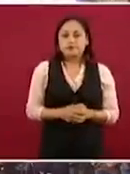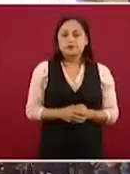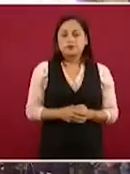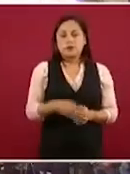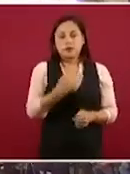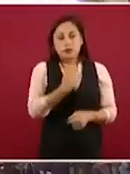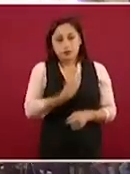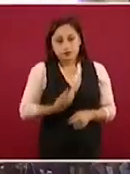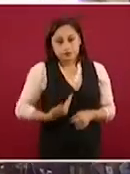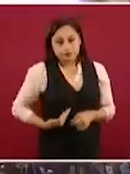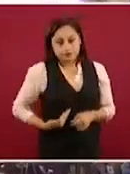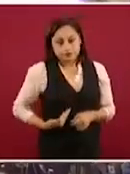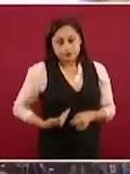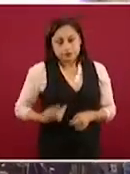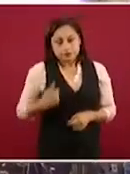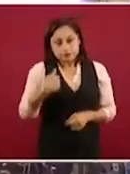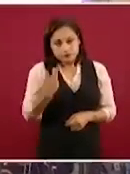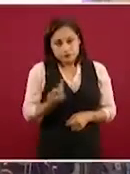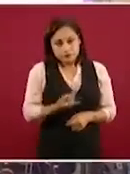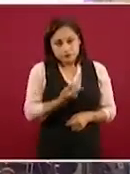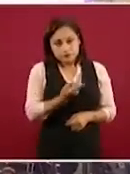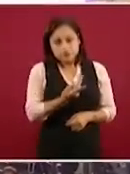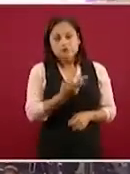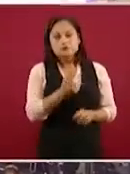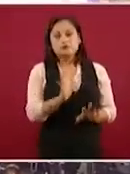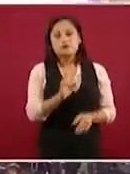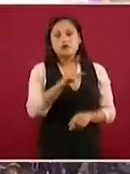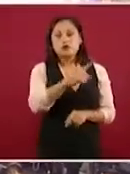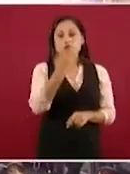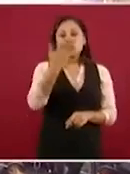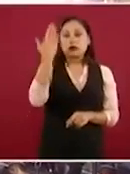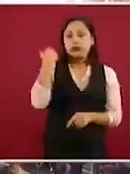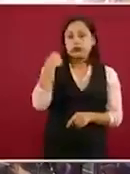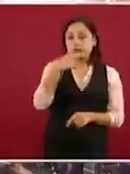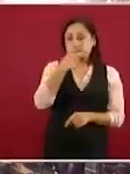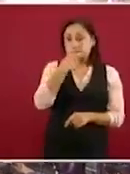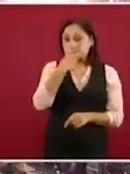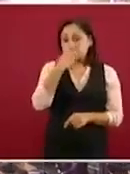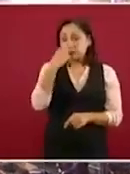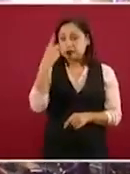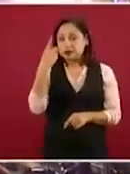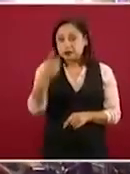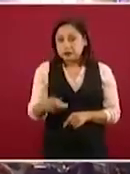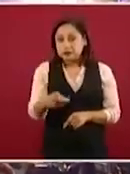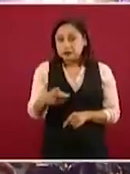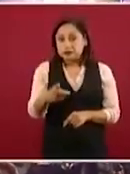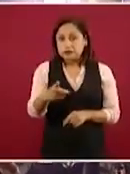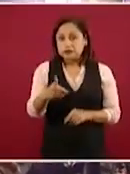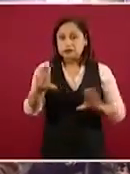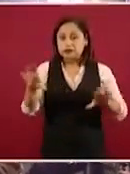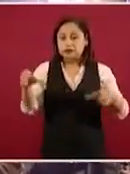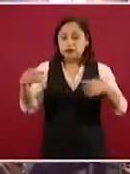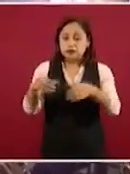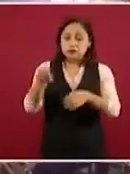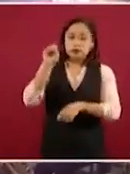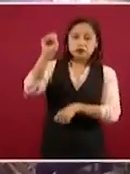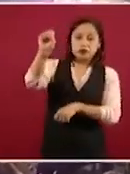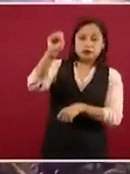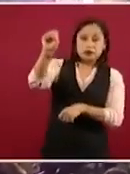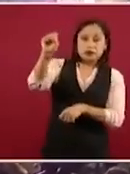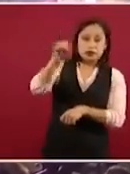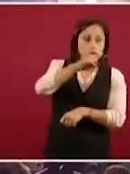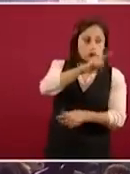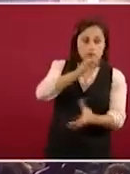Presidente, usted ha manifestado que no meterá las manos en el sindicalismo mexicano. En